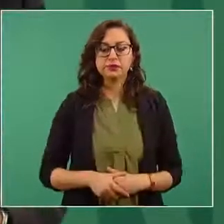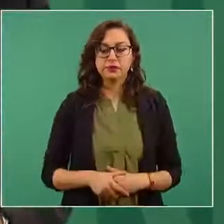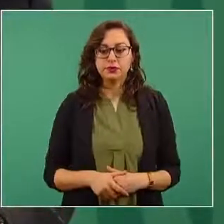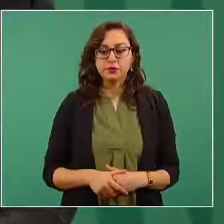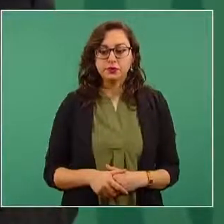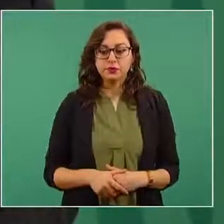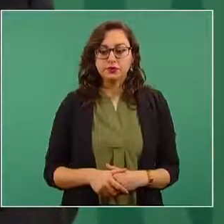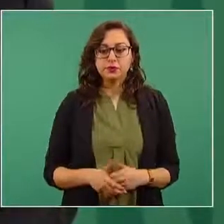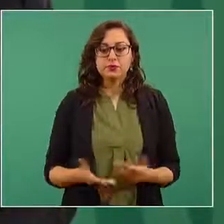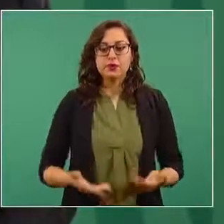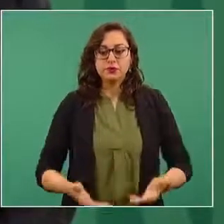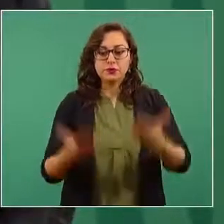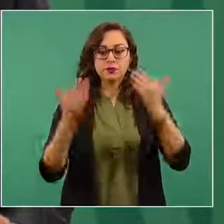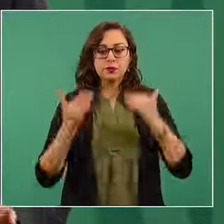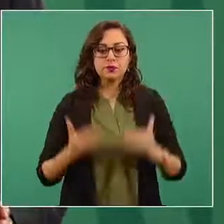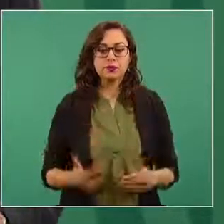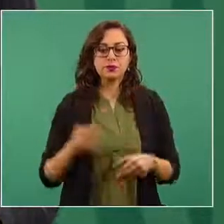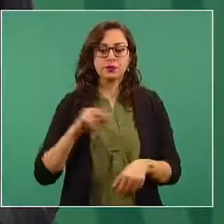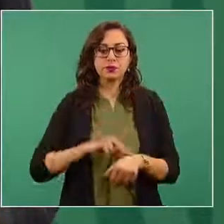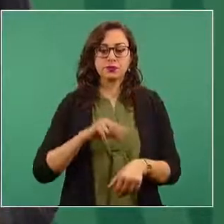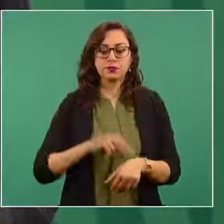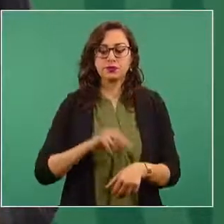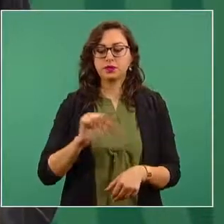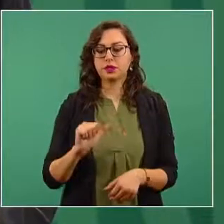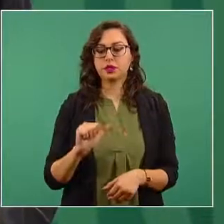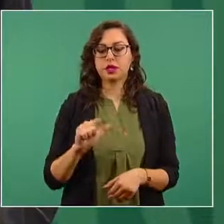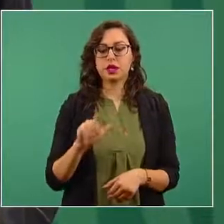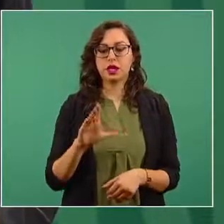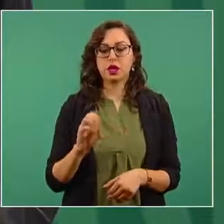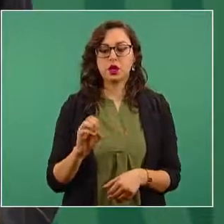Le vamos a dejar la palabra al doctor Jorge Alcocer,